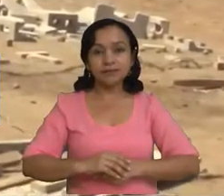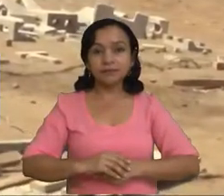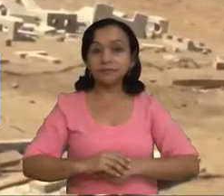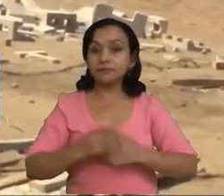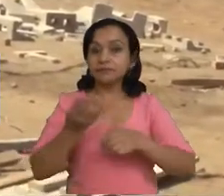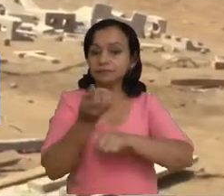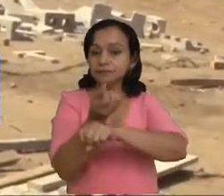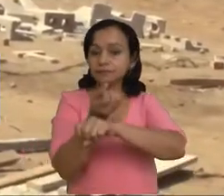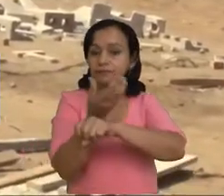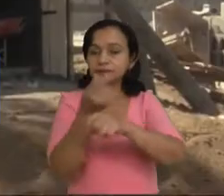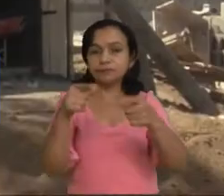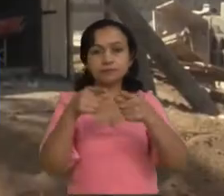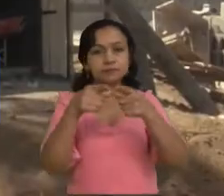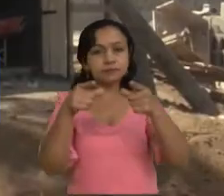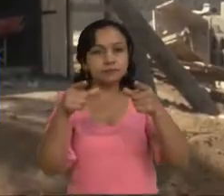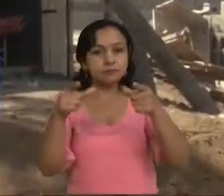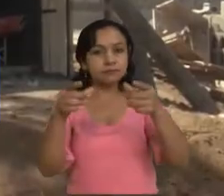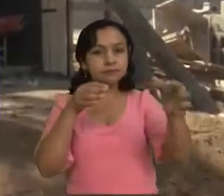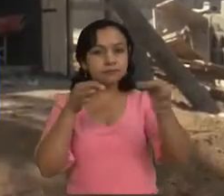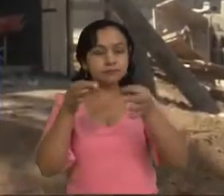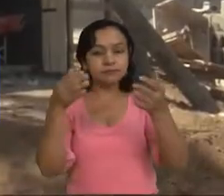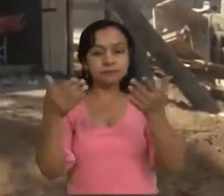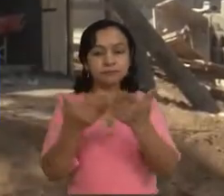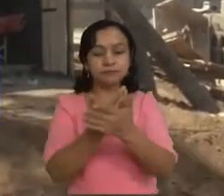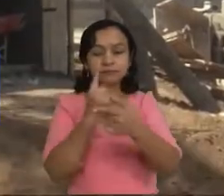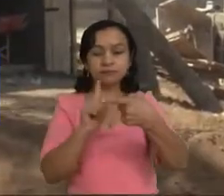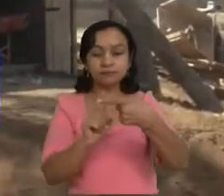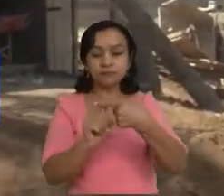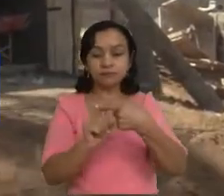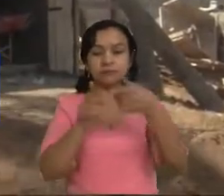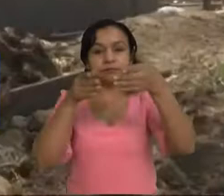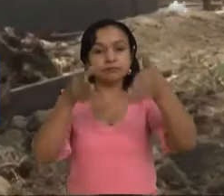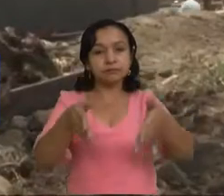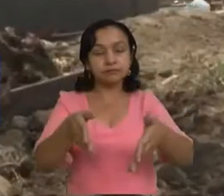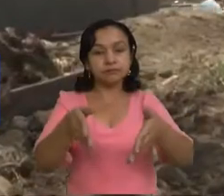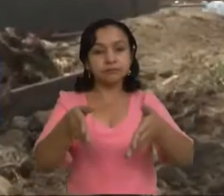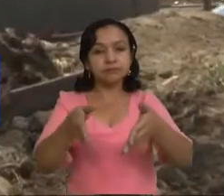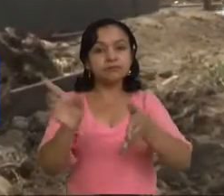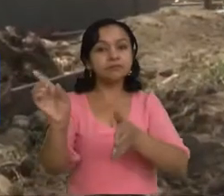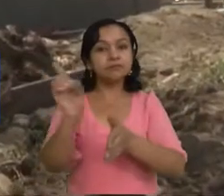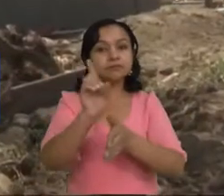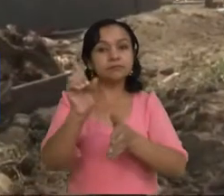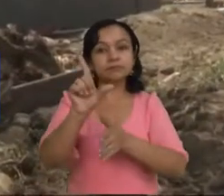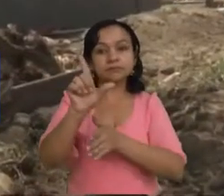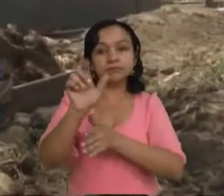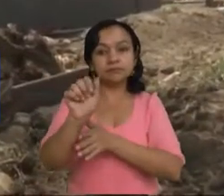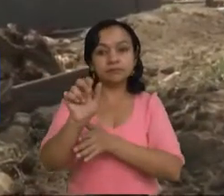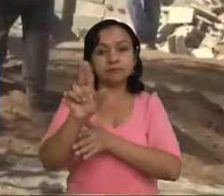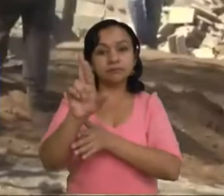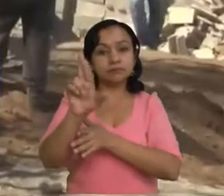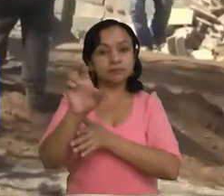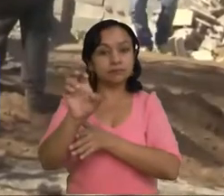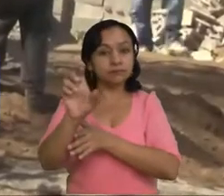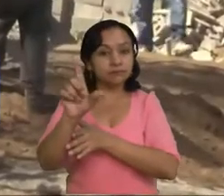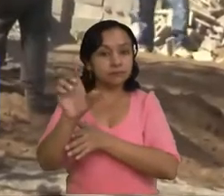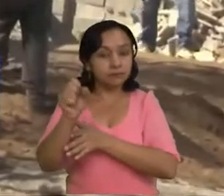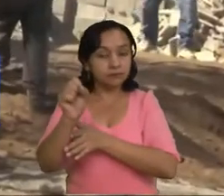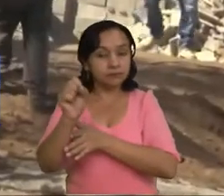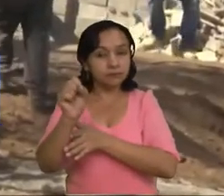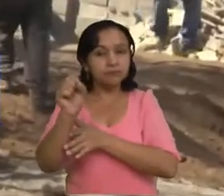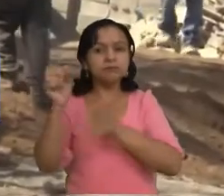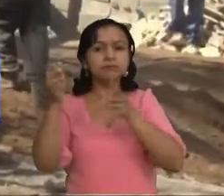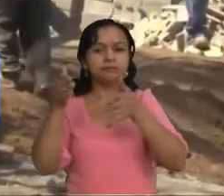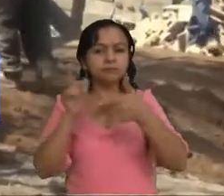Alcaldía de Managua afina detalles en el nuevo cementerio municipal ubicado en Los Laureles Sur. Este tendrá una capacidad